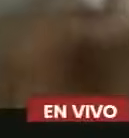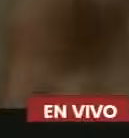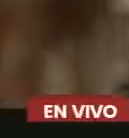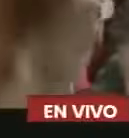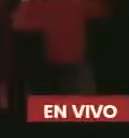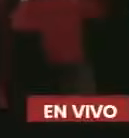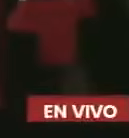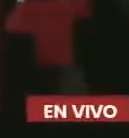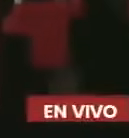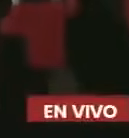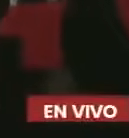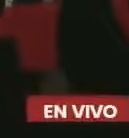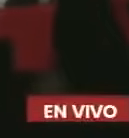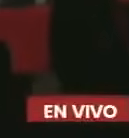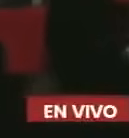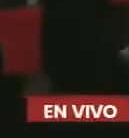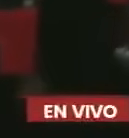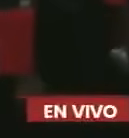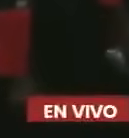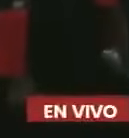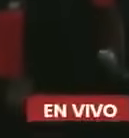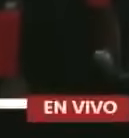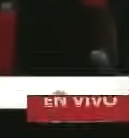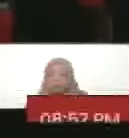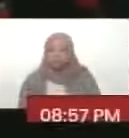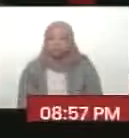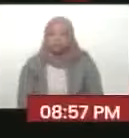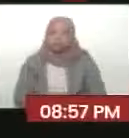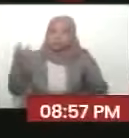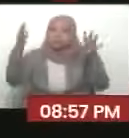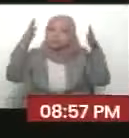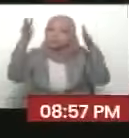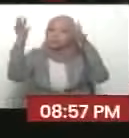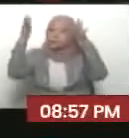No quedó títere con cabeza, como dice. ¿Ah?